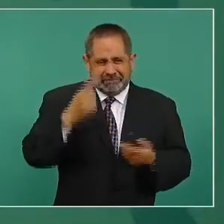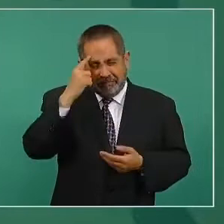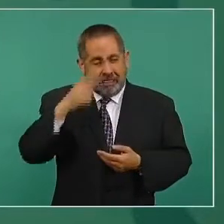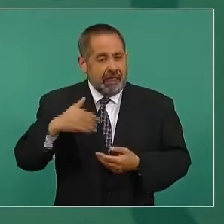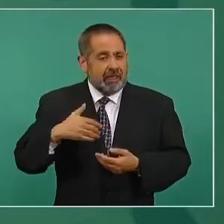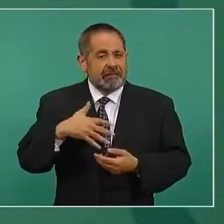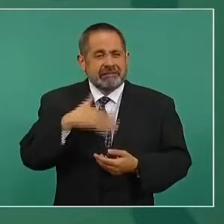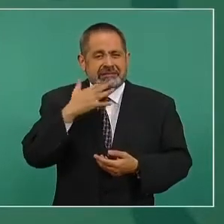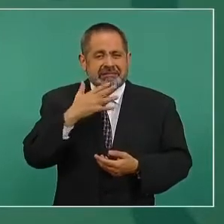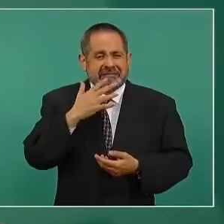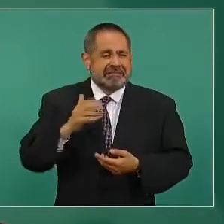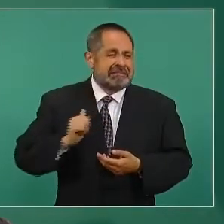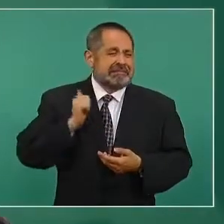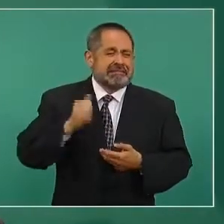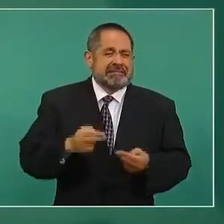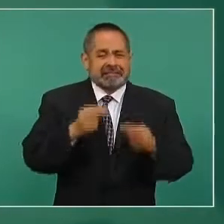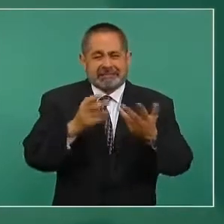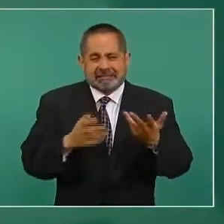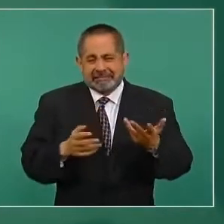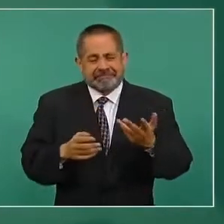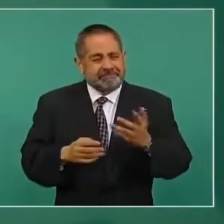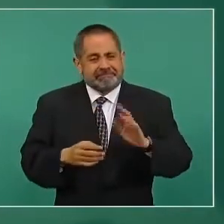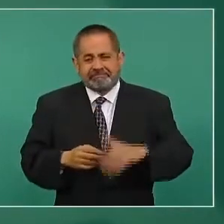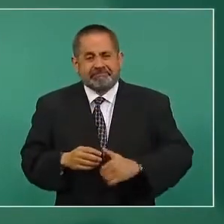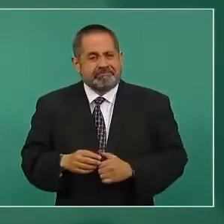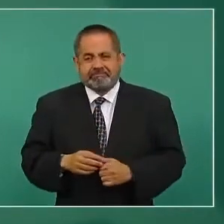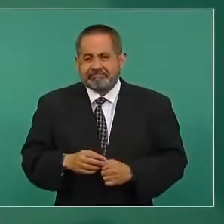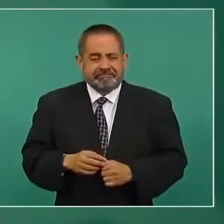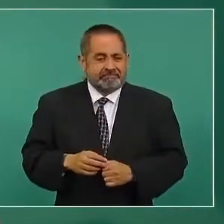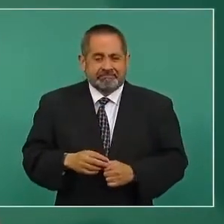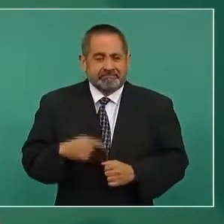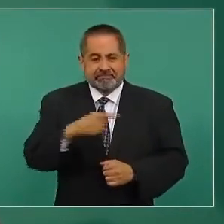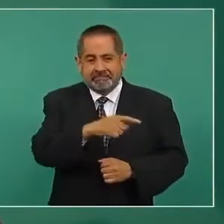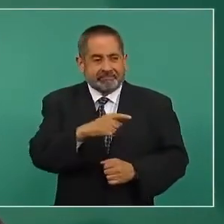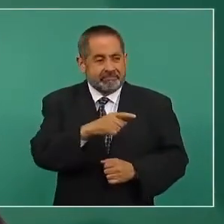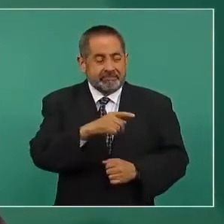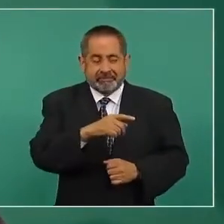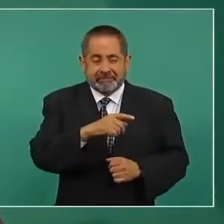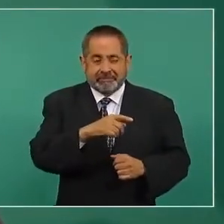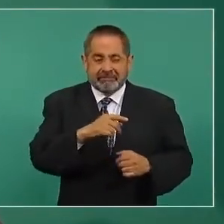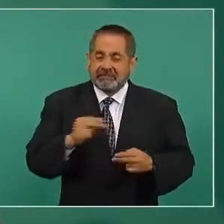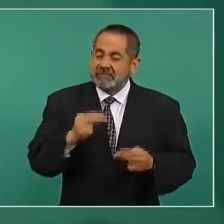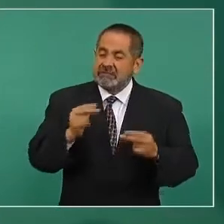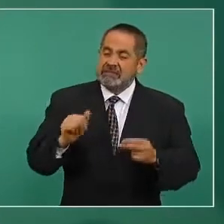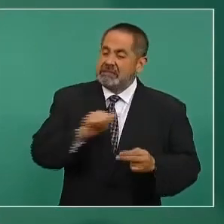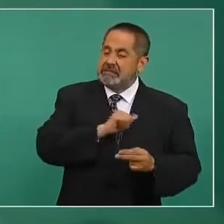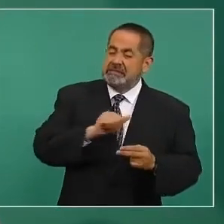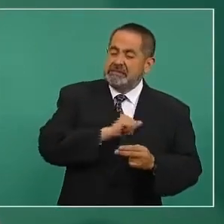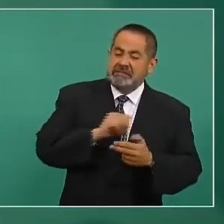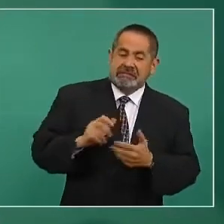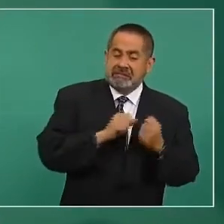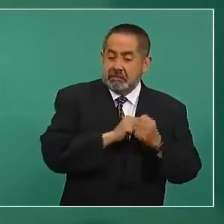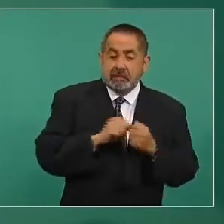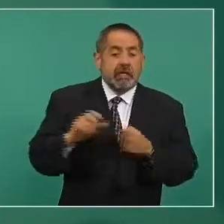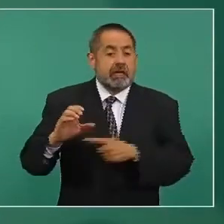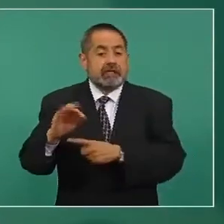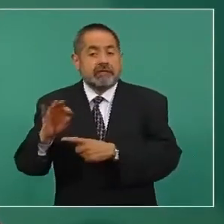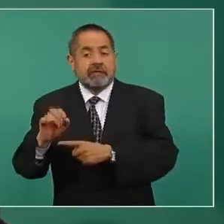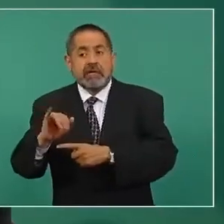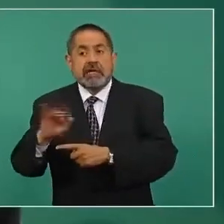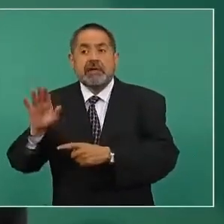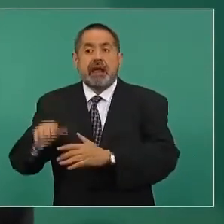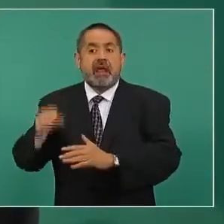lucro, estuvieron a punto de quebrar la Comisión Federal de Electricidad y generar